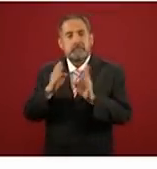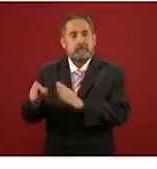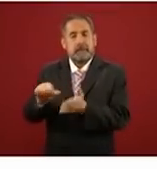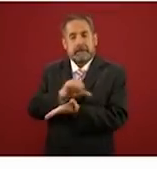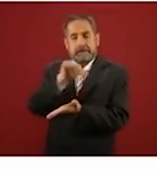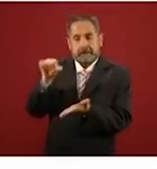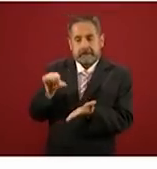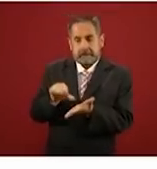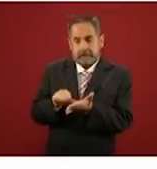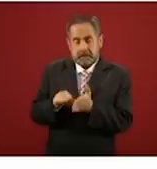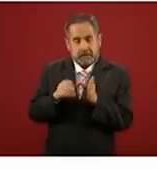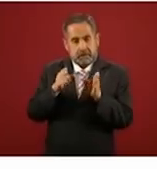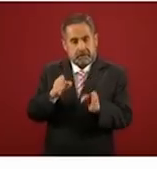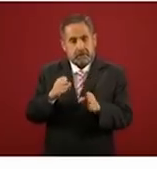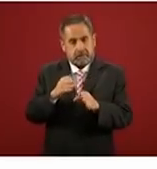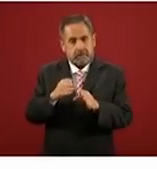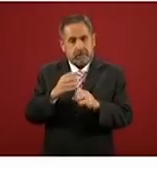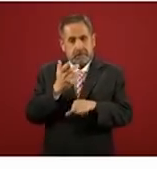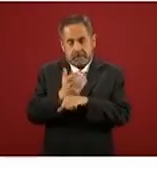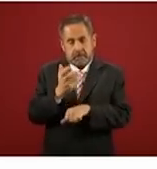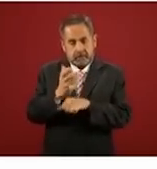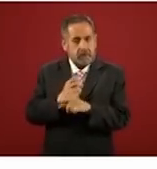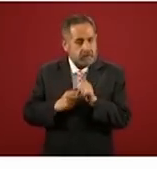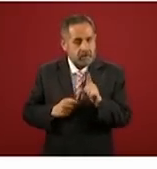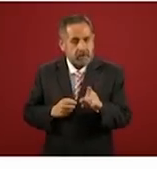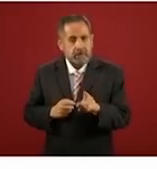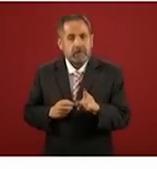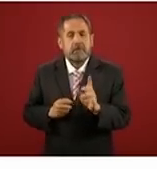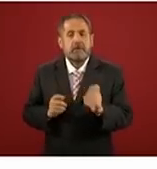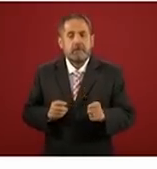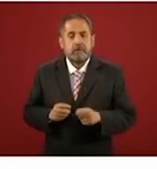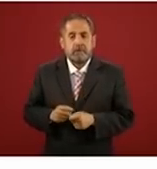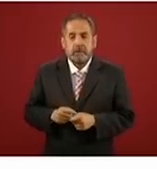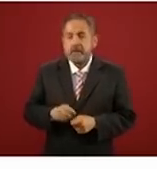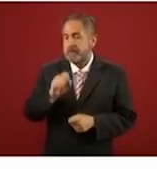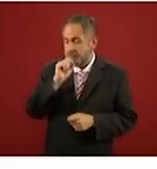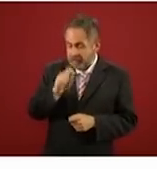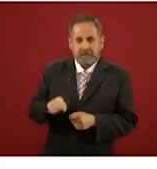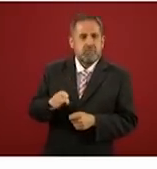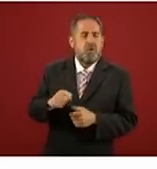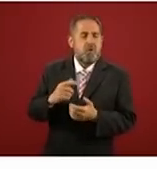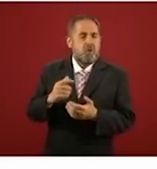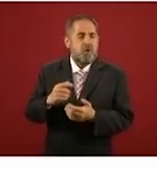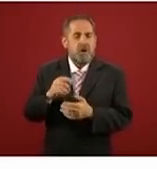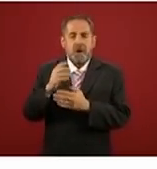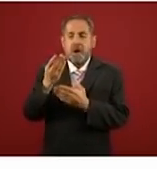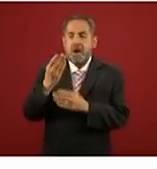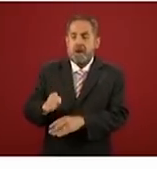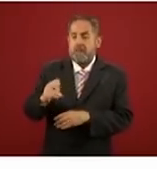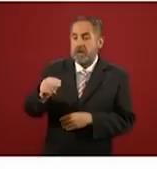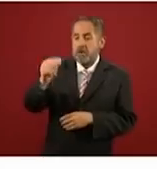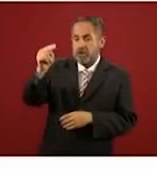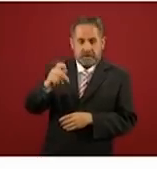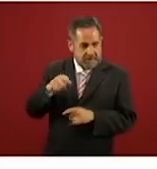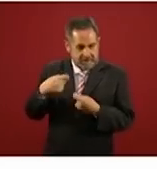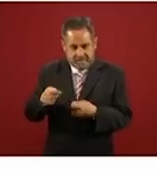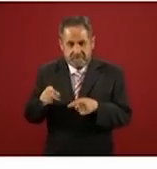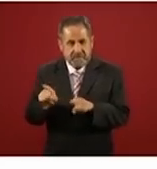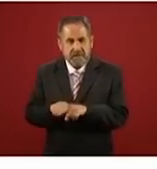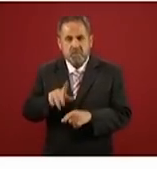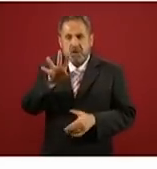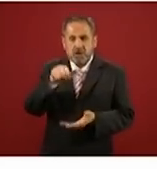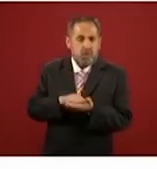centro del vecino país eeuu y banorte sigue dando los mismos 5 mil